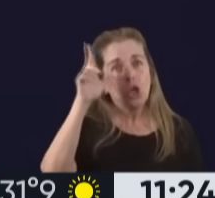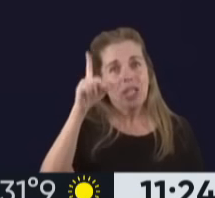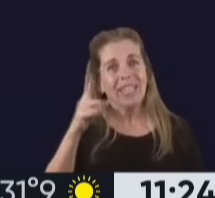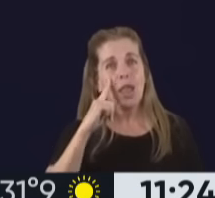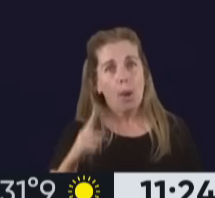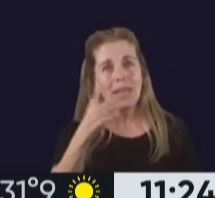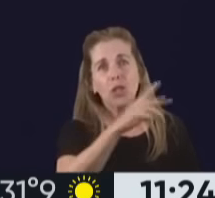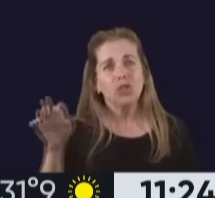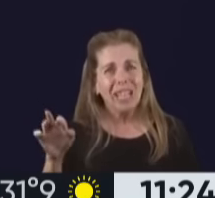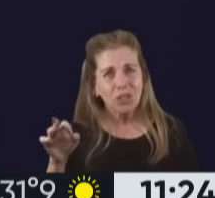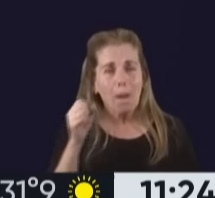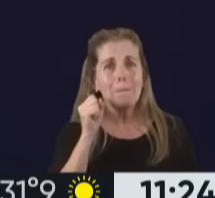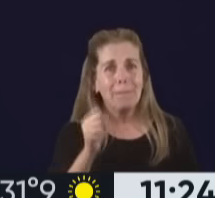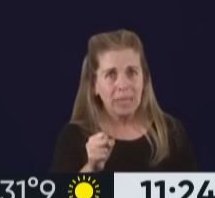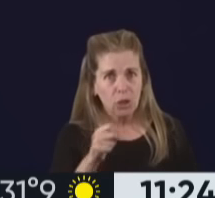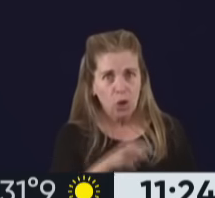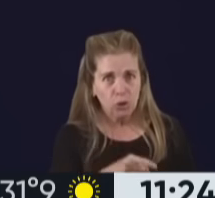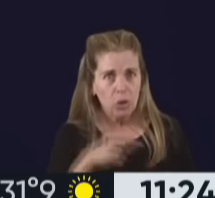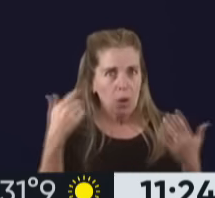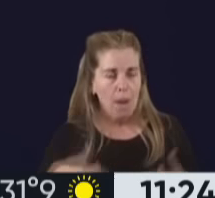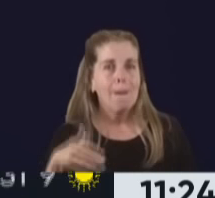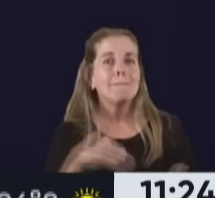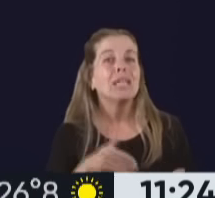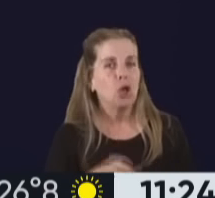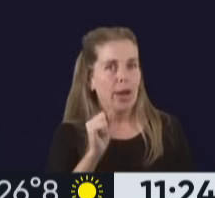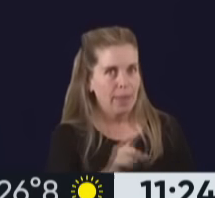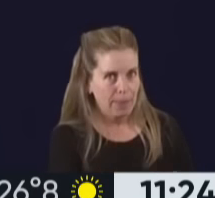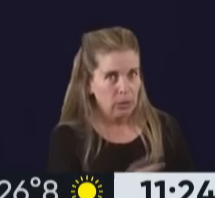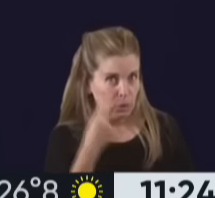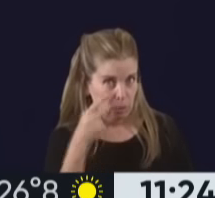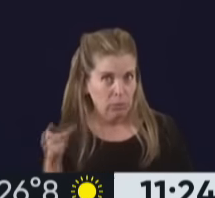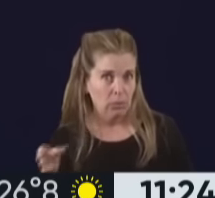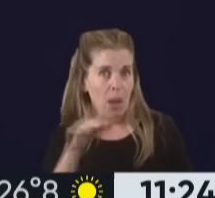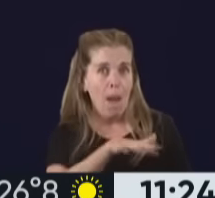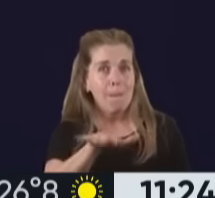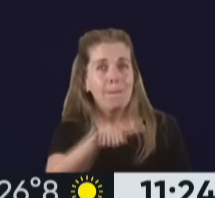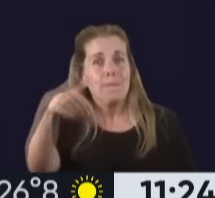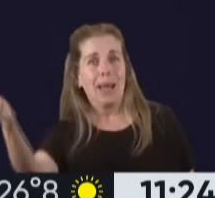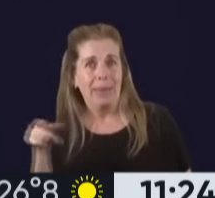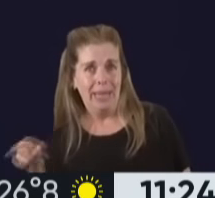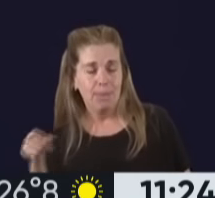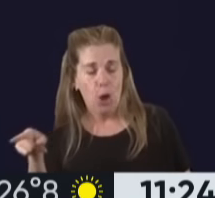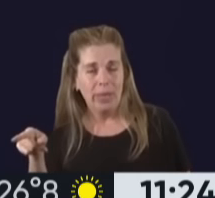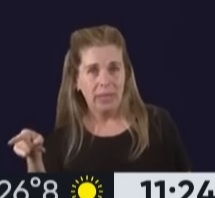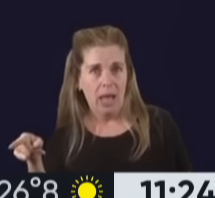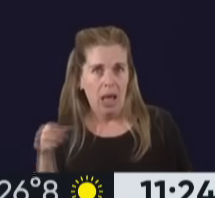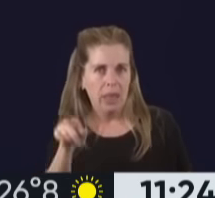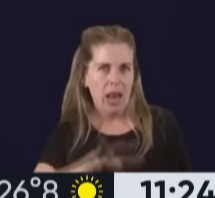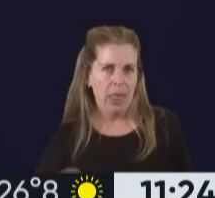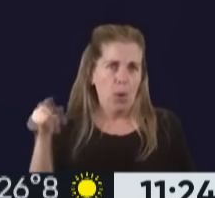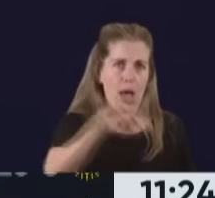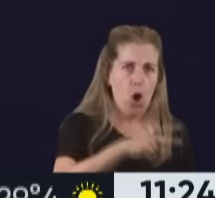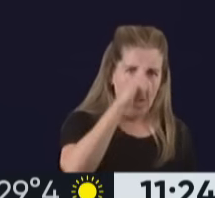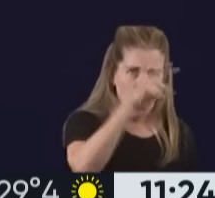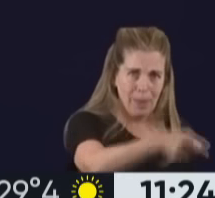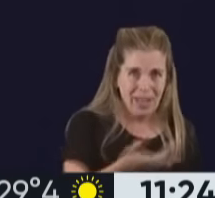82.237 pesos. Repito, se lo adeuda al hospital, ¿no? Que hoy está solventado por el 100% de fondos nacionales, porque si